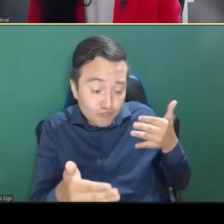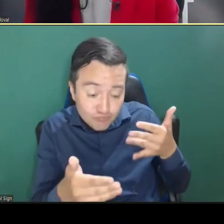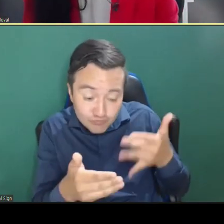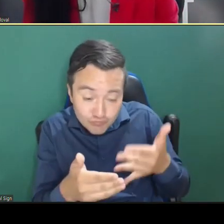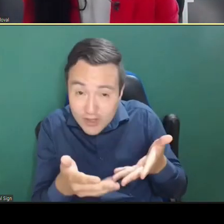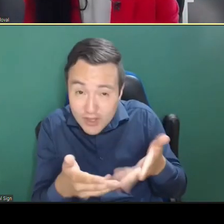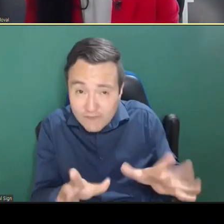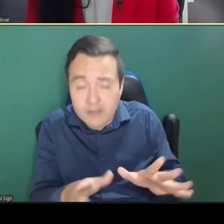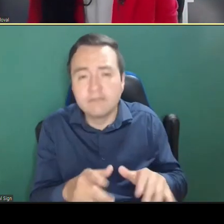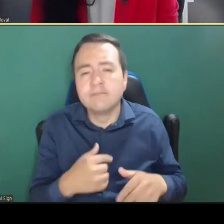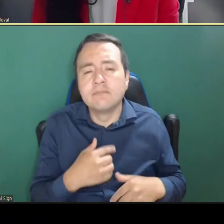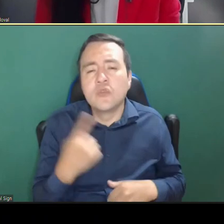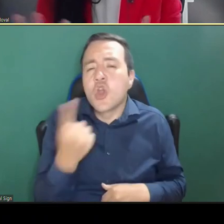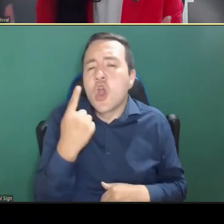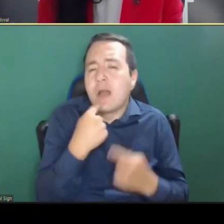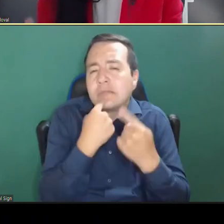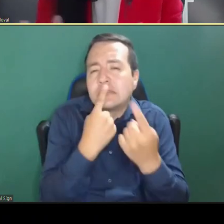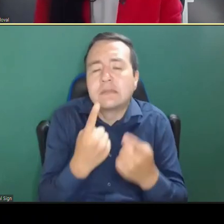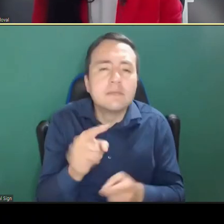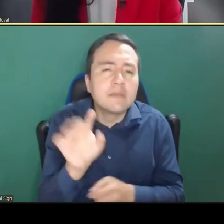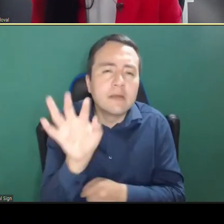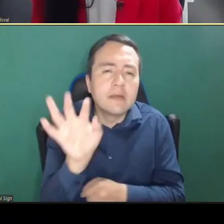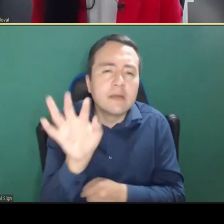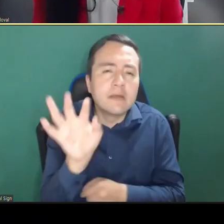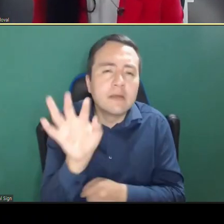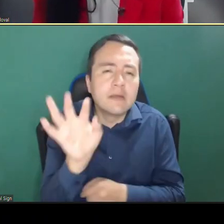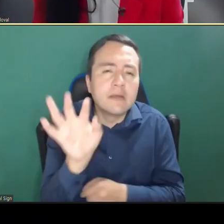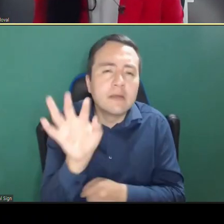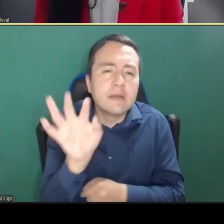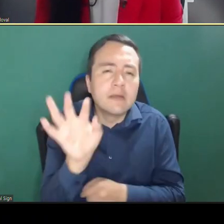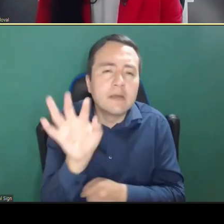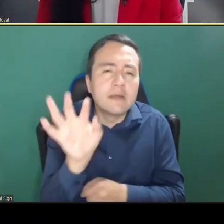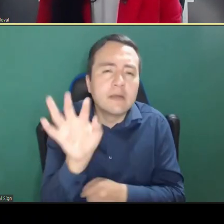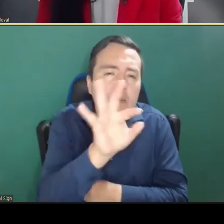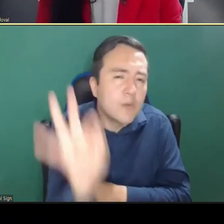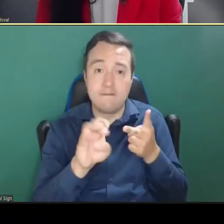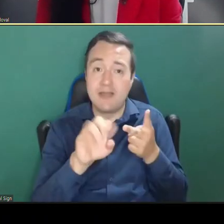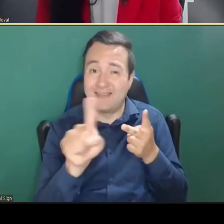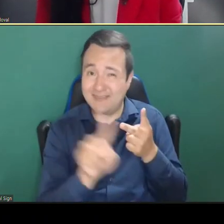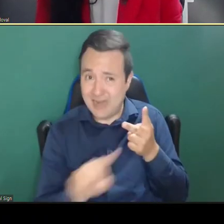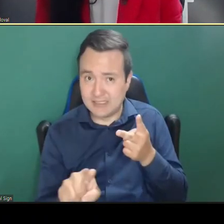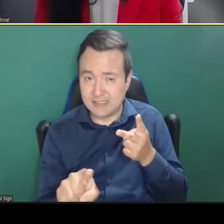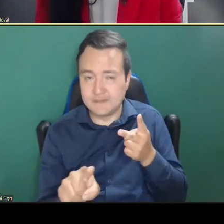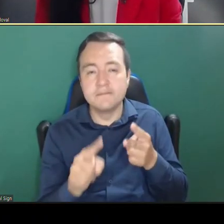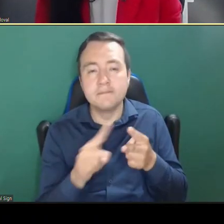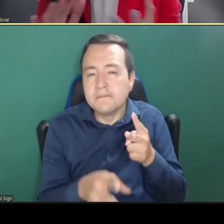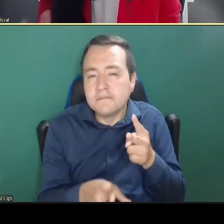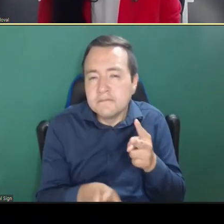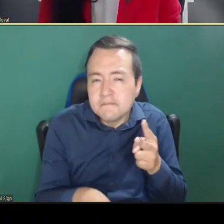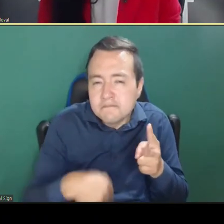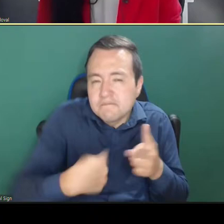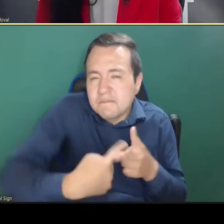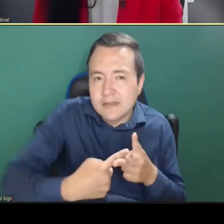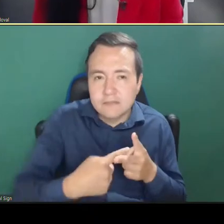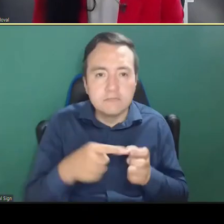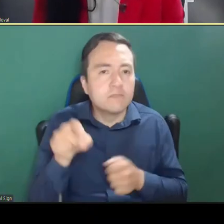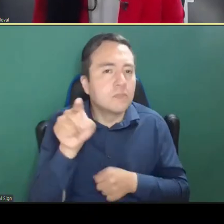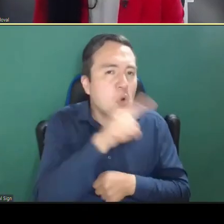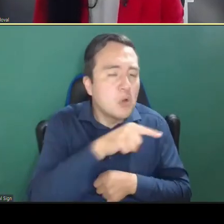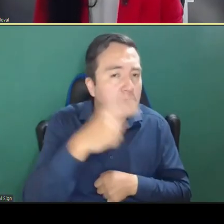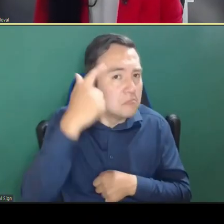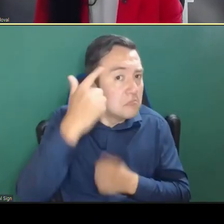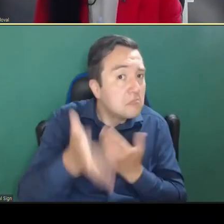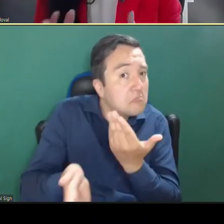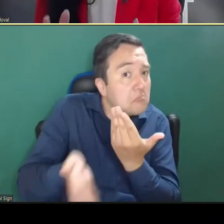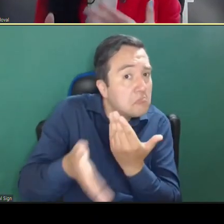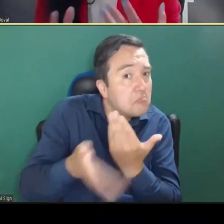preguntarles a oscar y a beatriz si quisieran añadir algo como en términos de sus de sus recomendaciones hacia el futuro ya